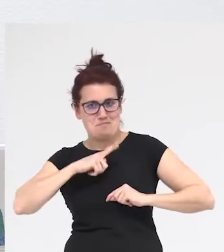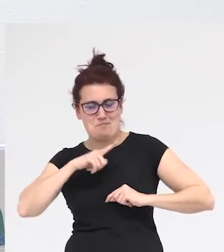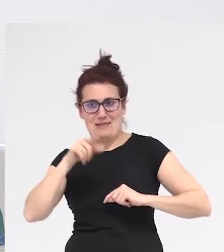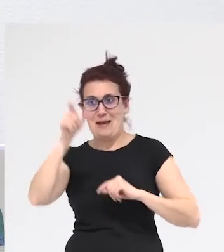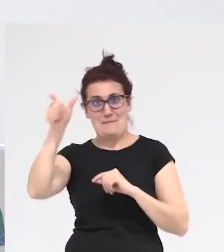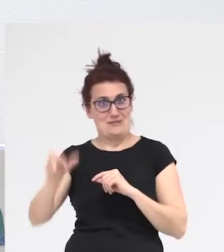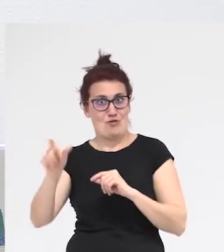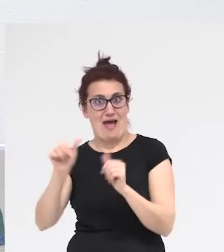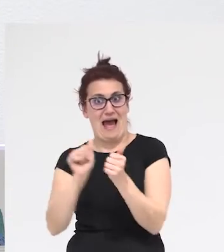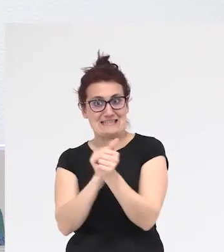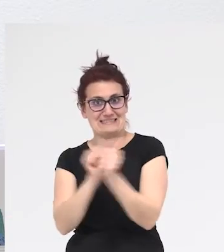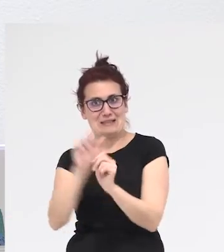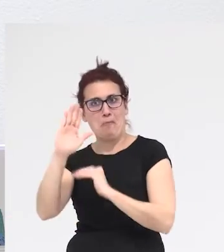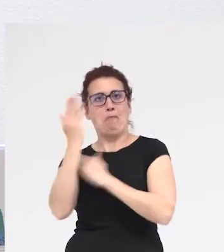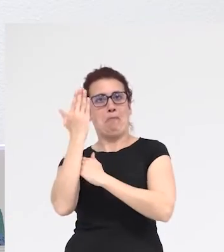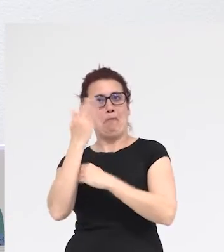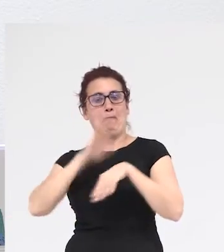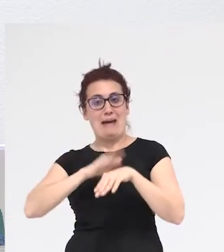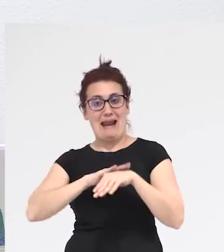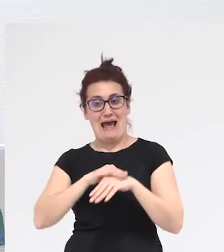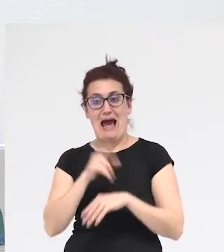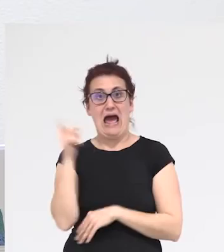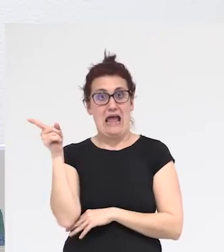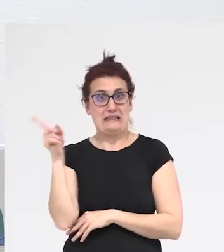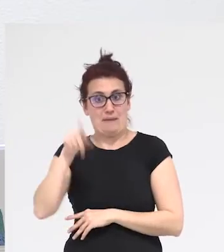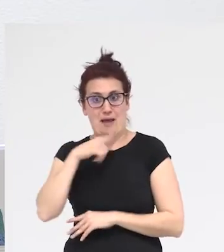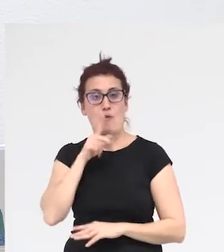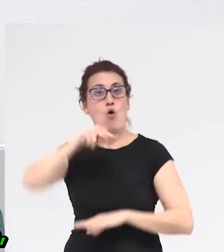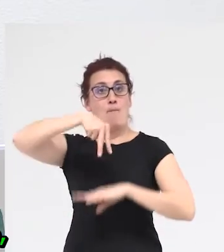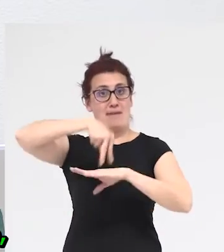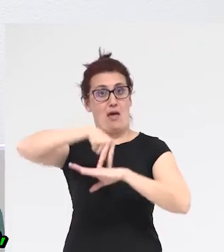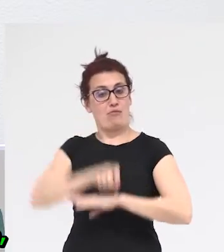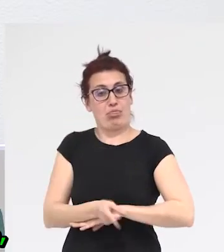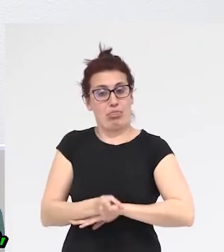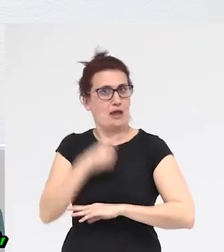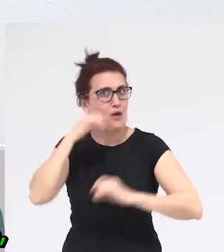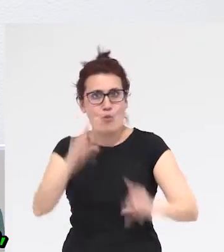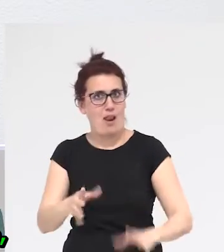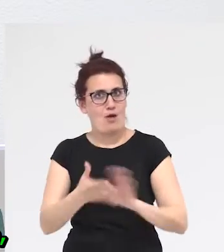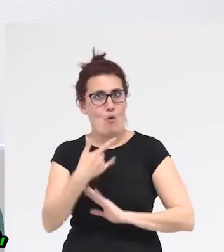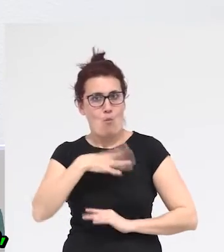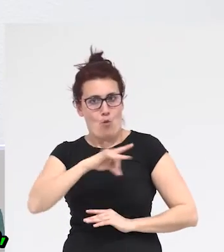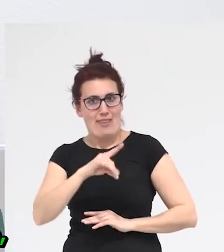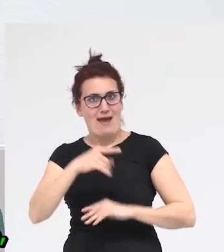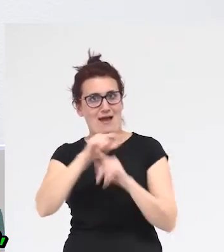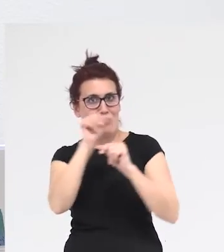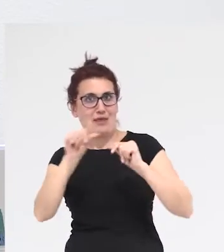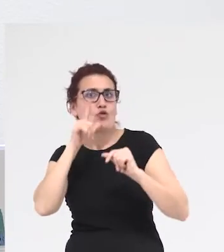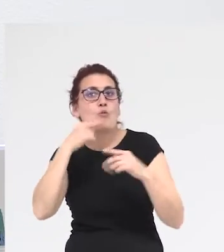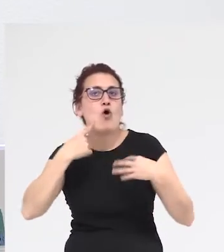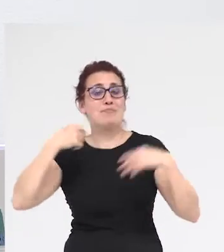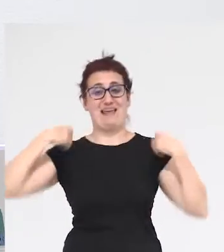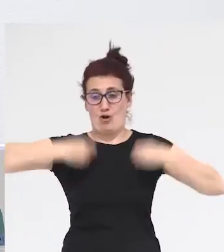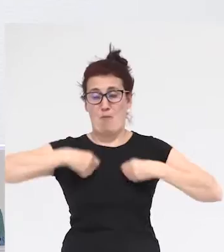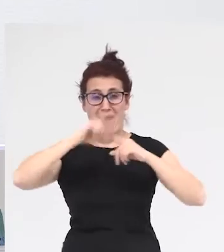un chico trans, que para mear de pie le sirve también este aparato, ¿no? Entonces de repente algo tan simple como una percha, que